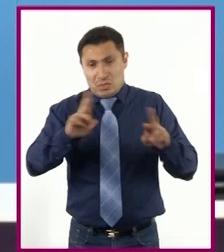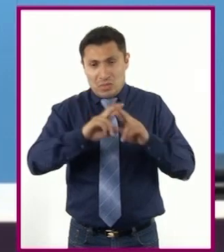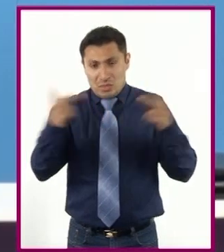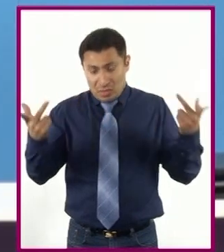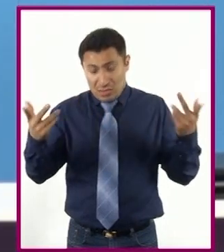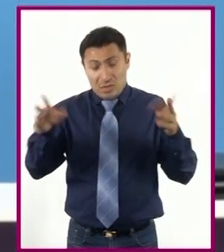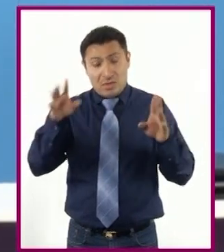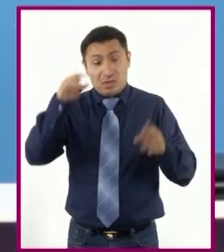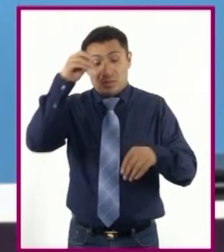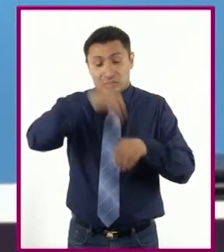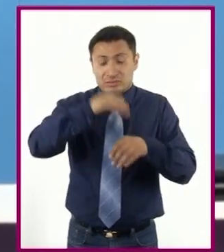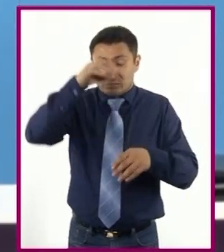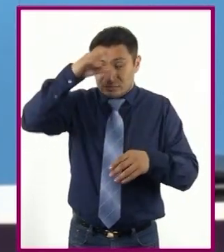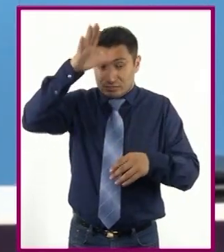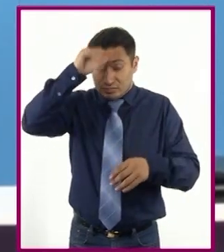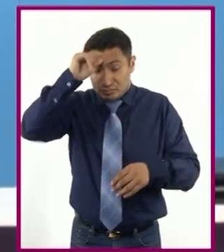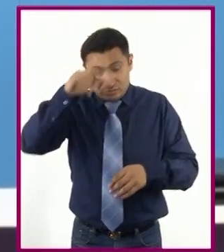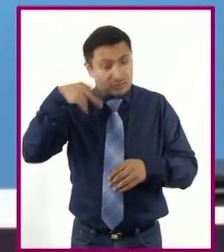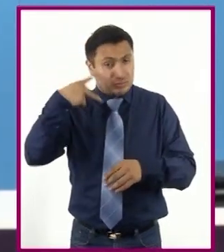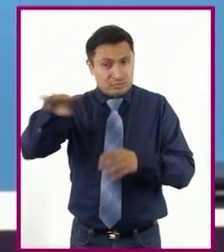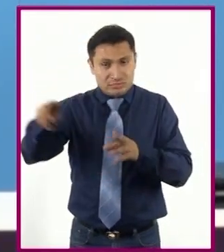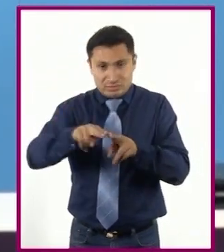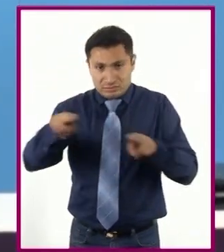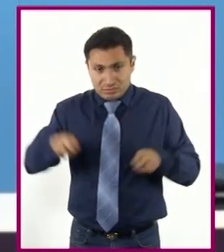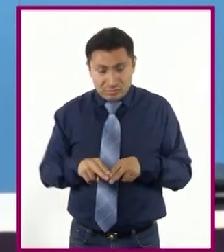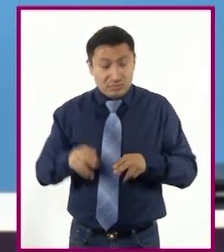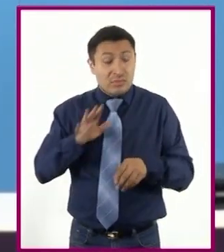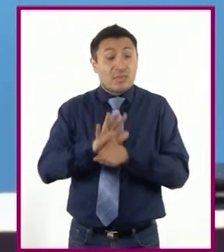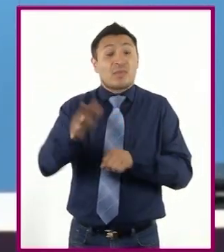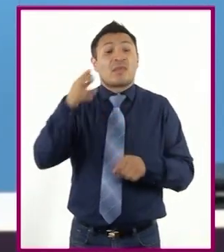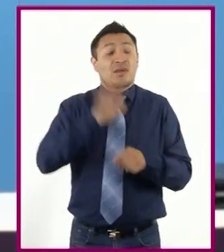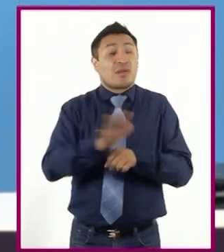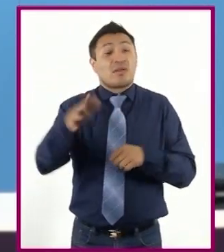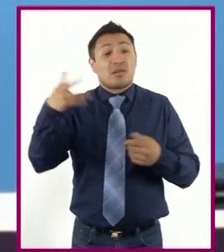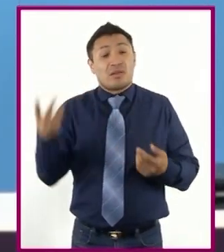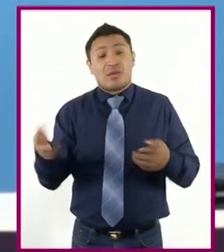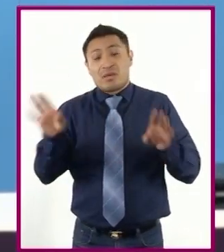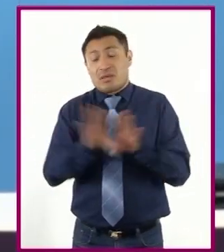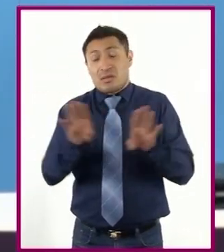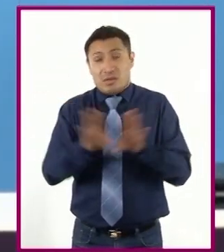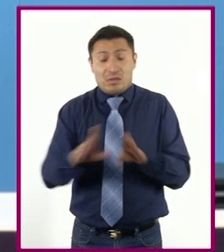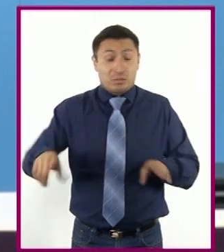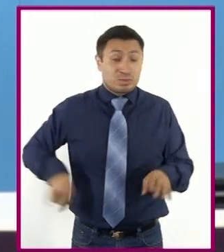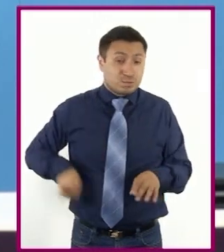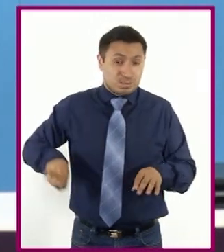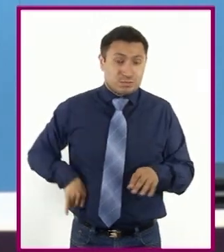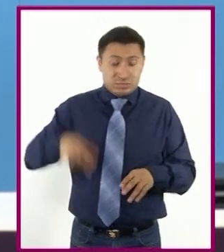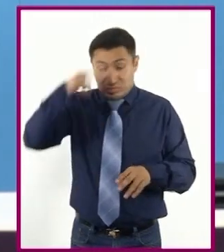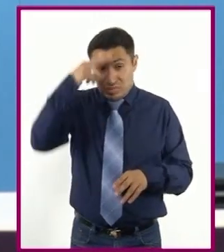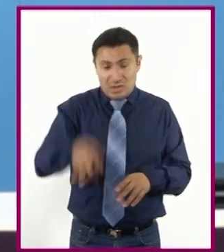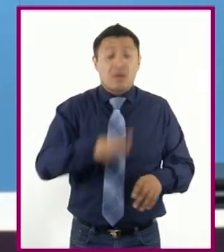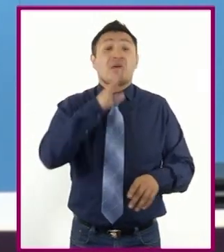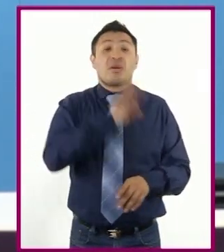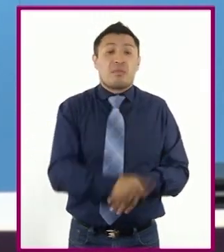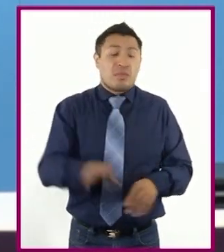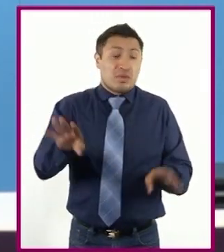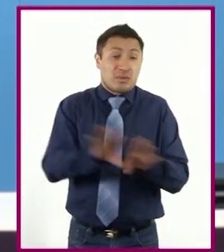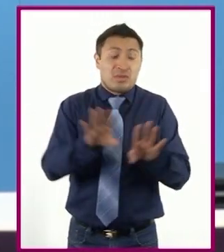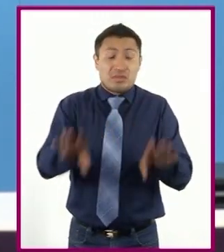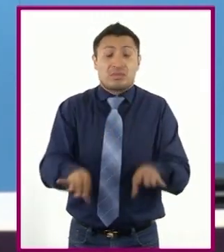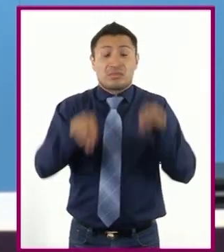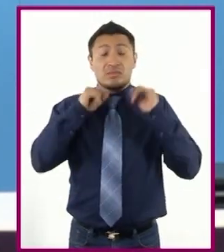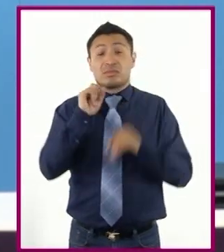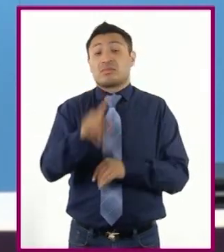tratados anteriores firmados con esas naciones, en los que se veían perjudicados los intereses de México, adoptándose desde